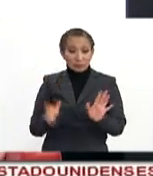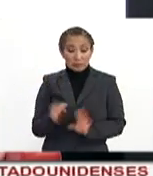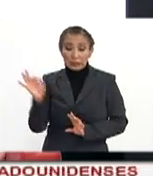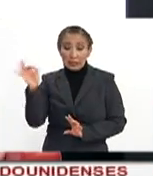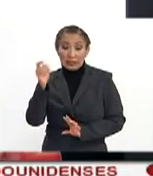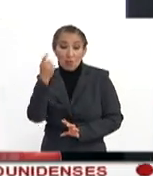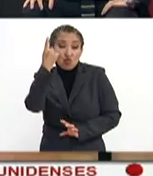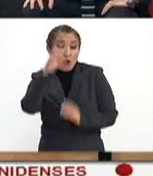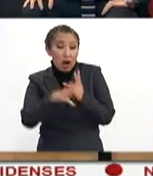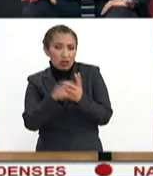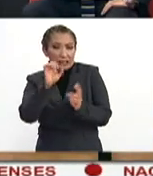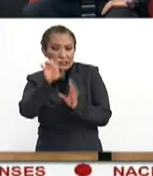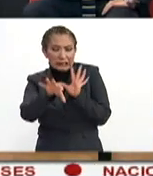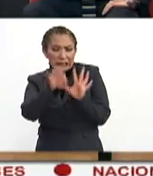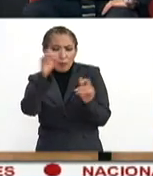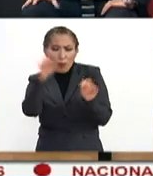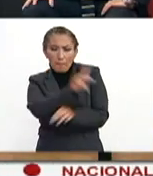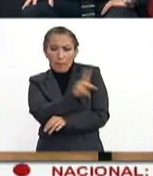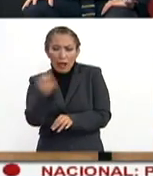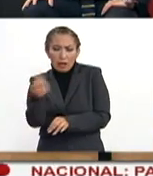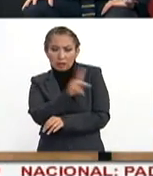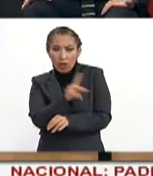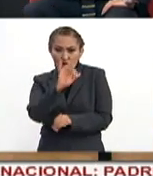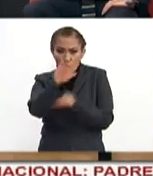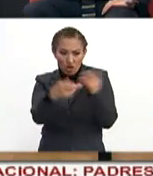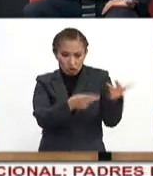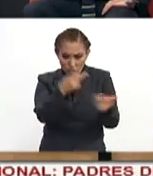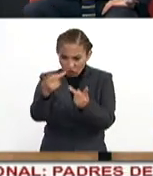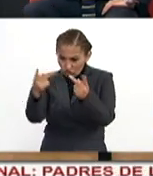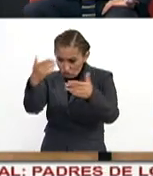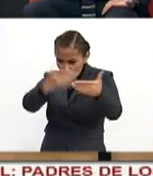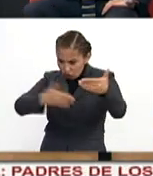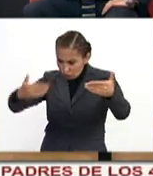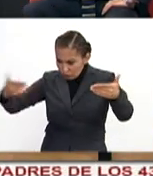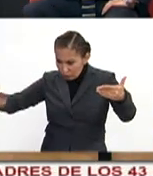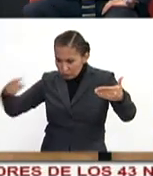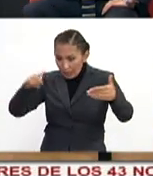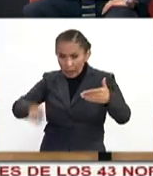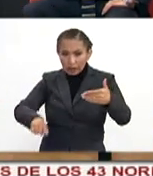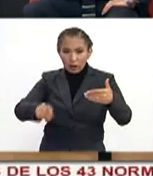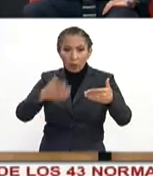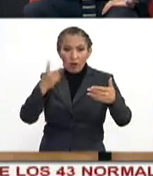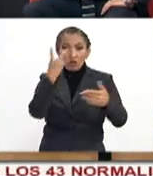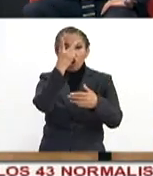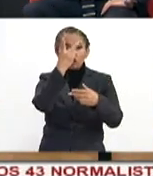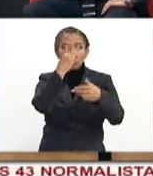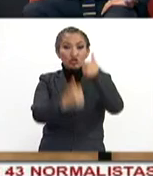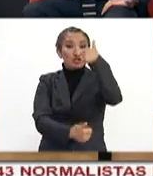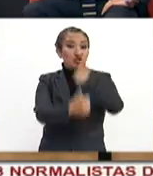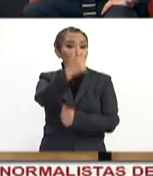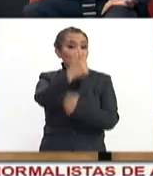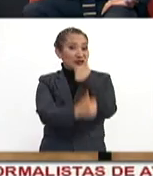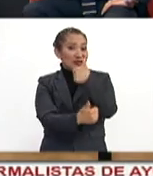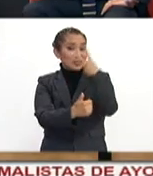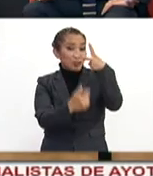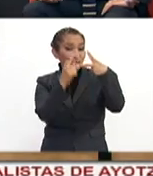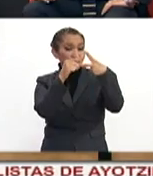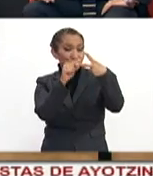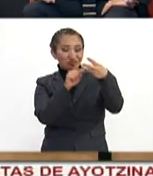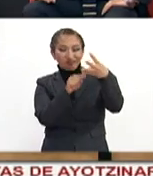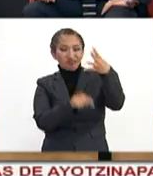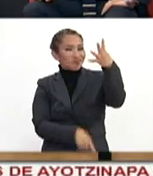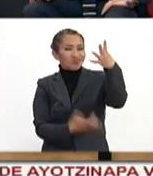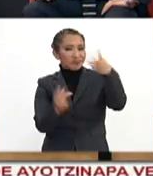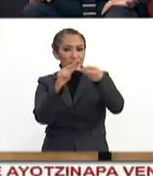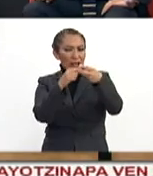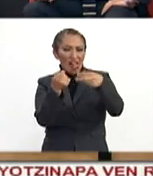sí coinciden en general todas las encuestadoras es que ya es una batalla de dos. Así es, que lo planteamos en algún punto aquí